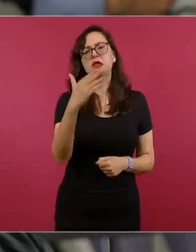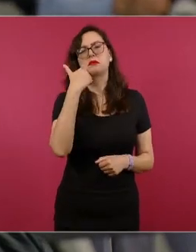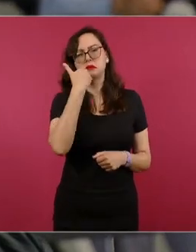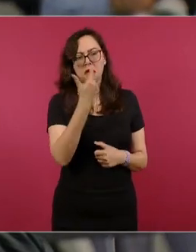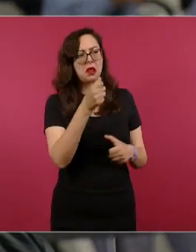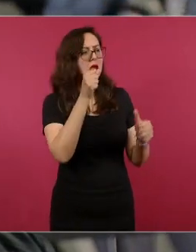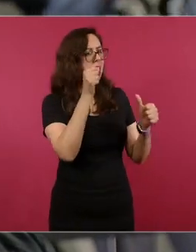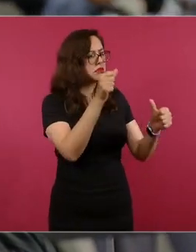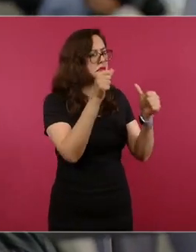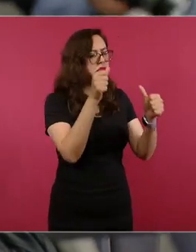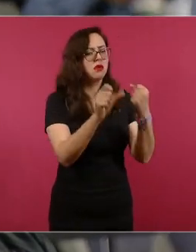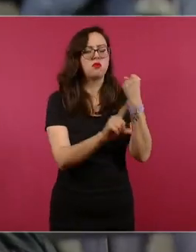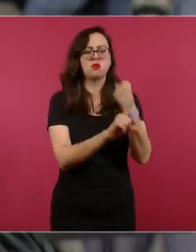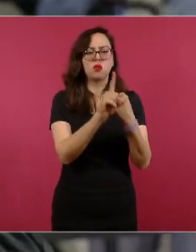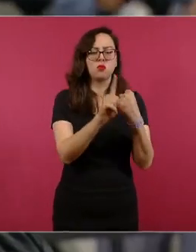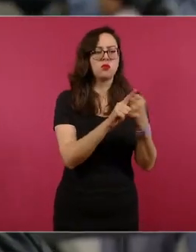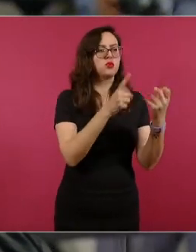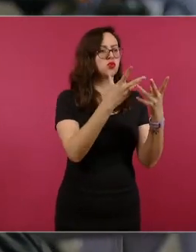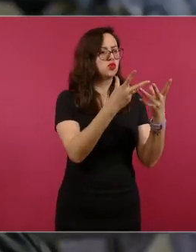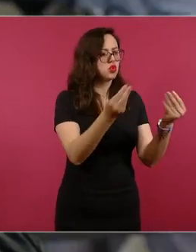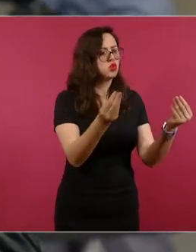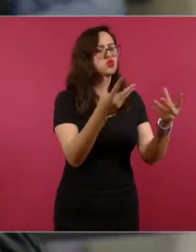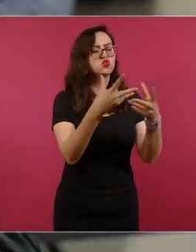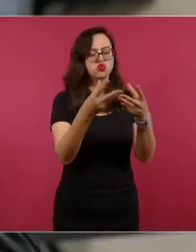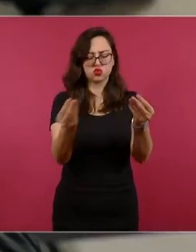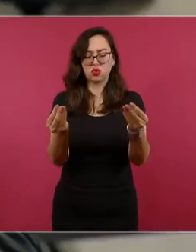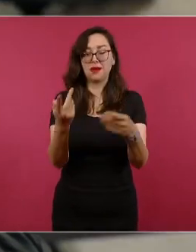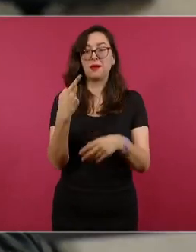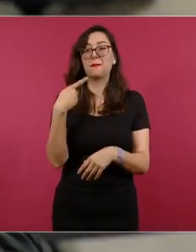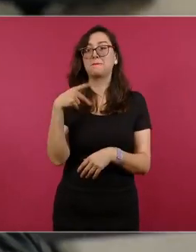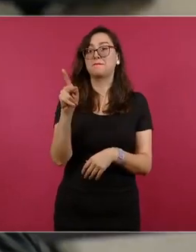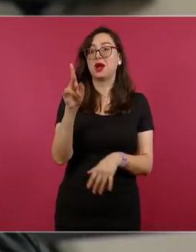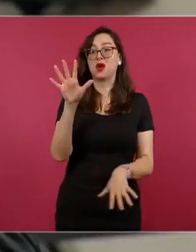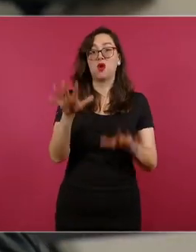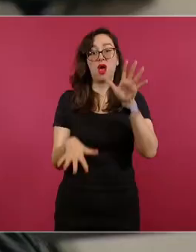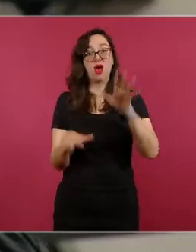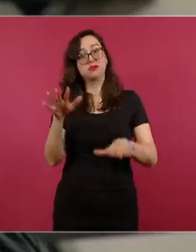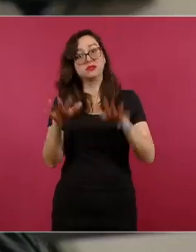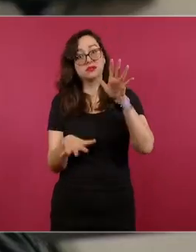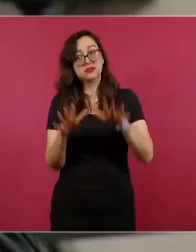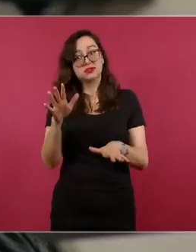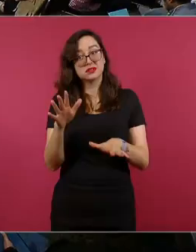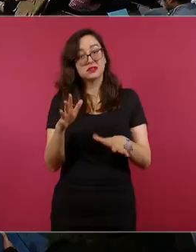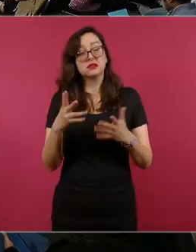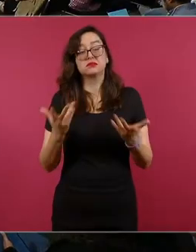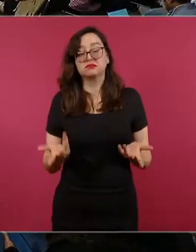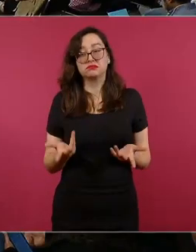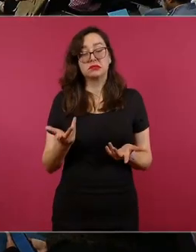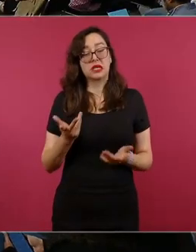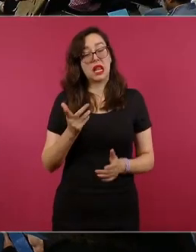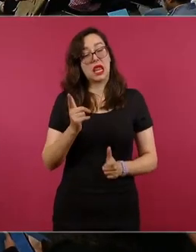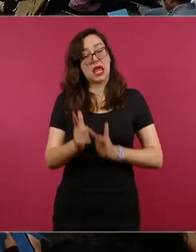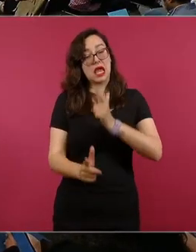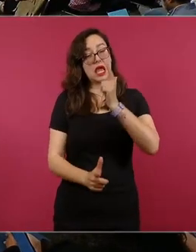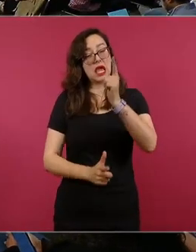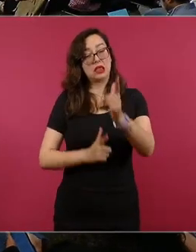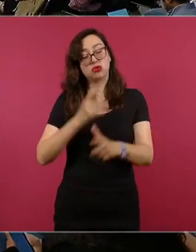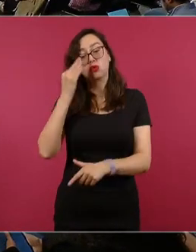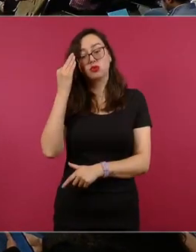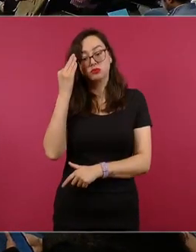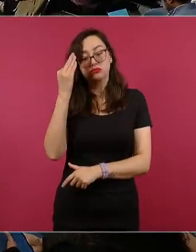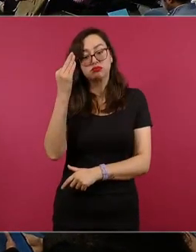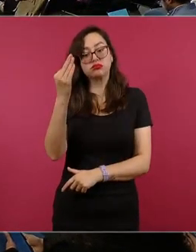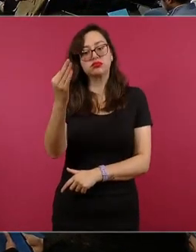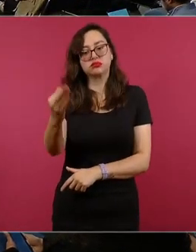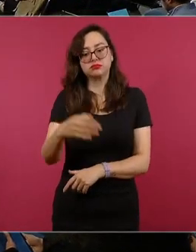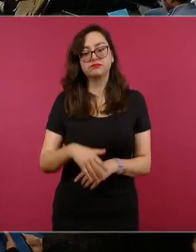notado que las acciones concretas para abordar estas cuestiones podrían no estar avanzando al ritmo esperado. Entendemos que su